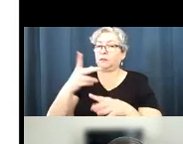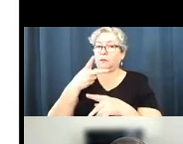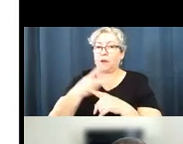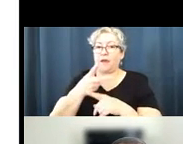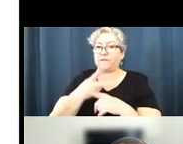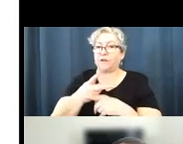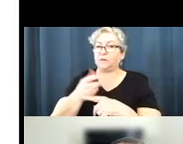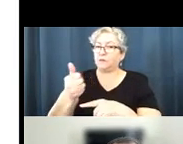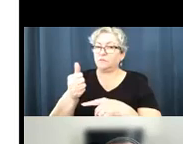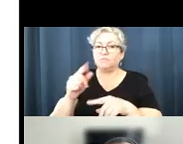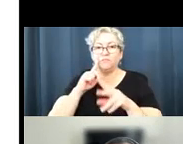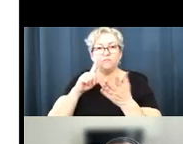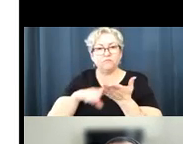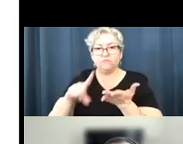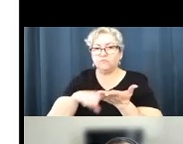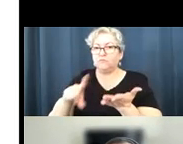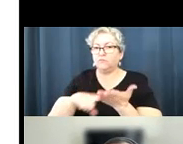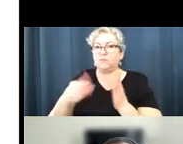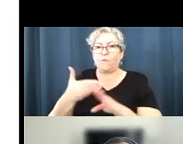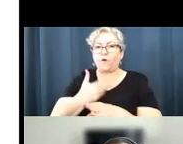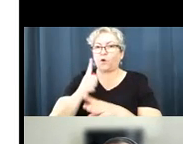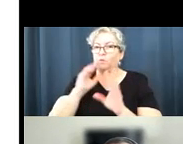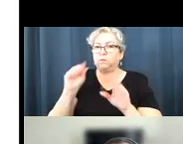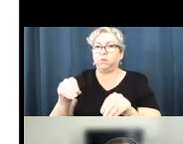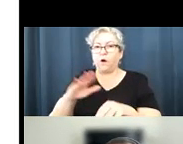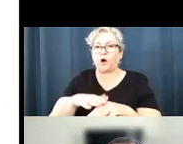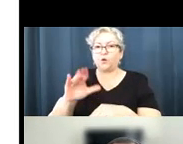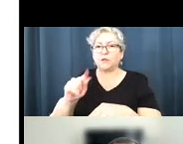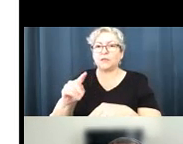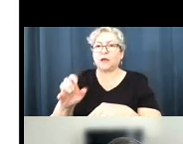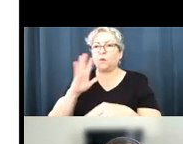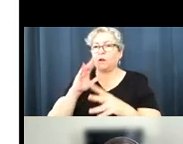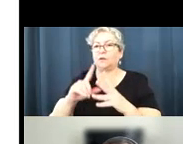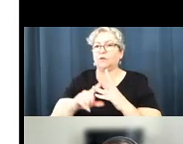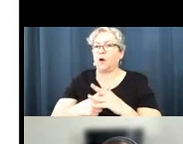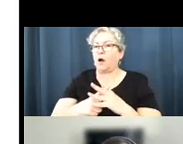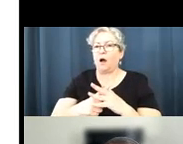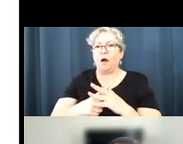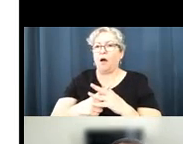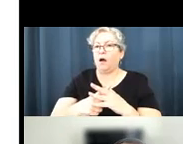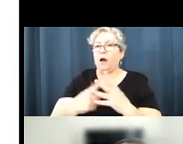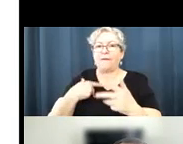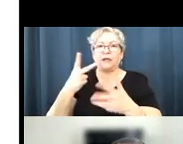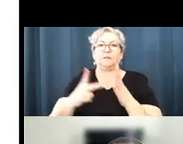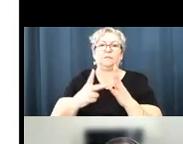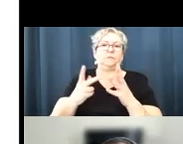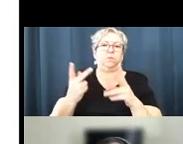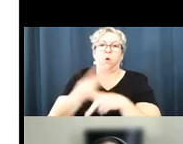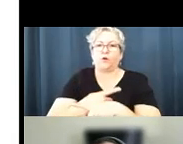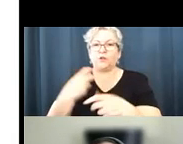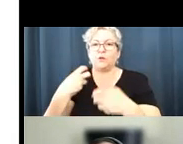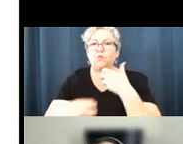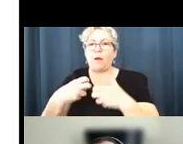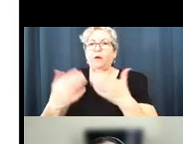de tercera parte que usted tiene que ser muy cuidadoso si los van a usar. Hagan su investigación, porque entonces puede tener problemas